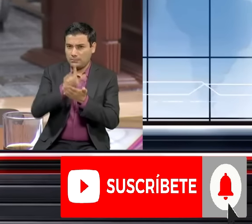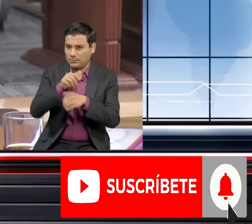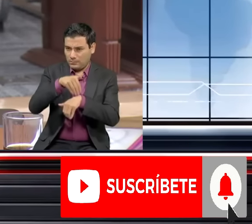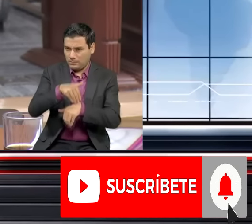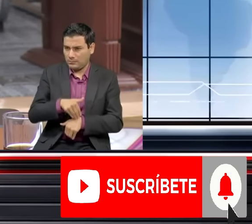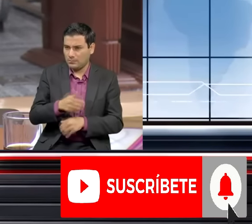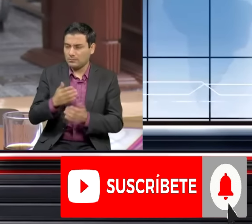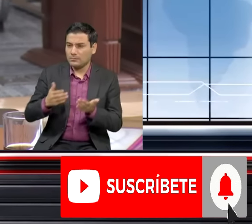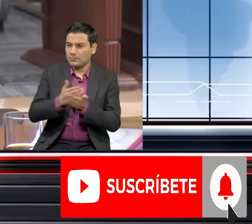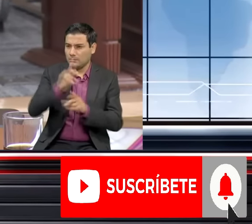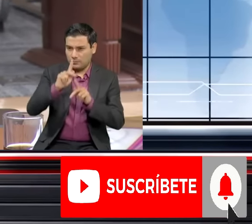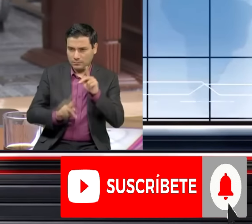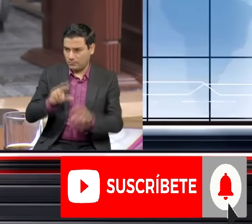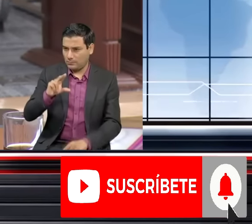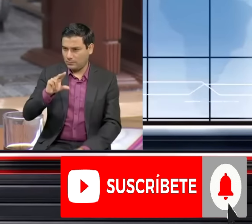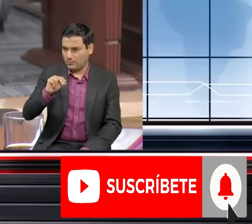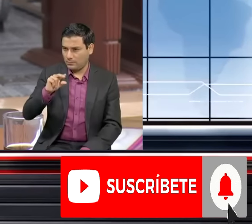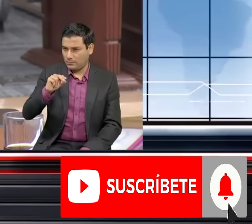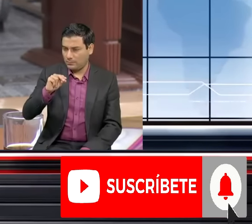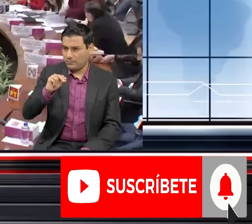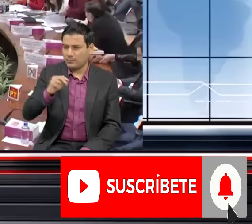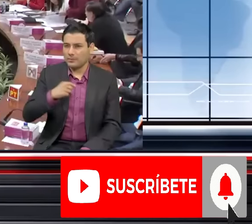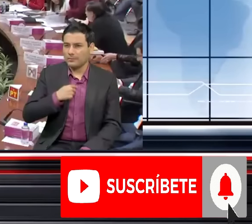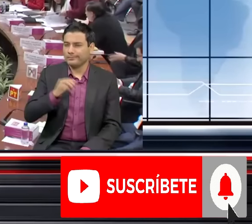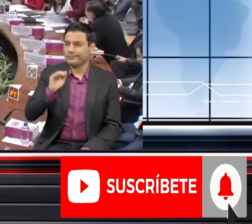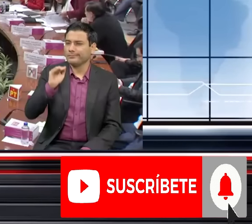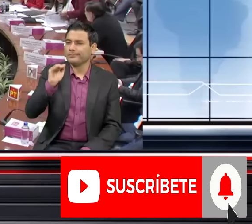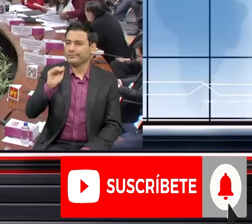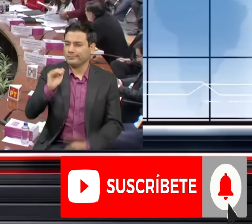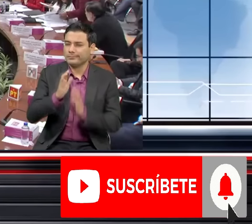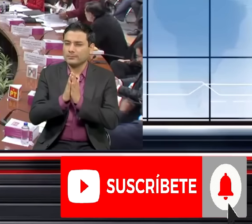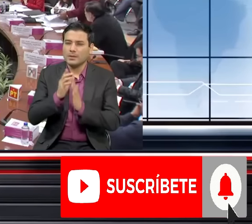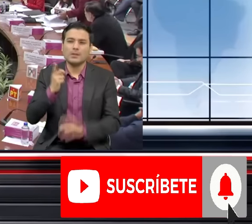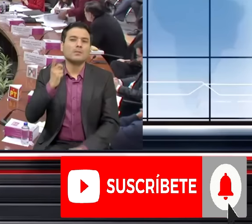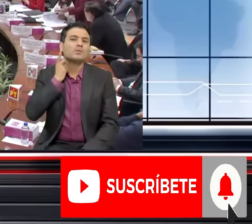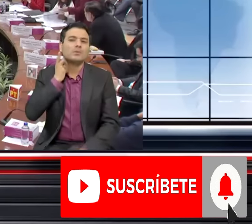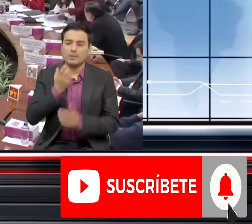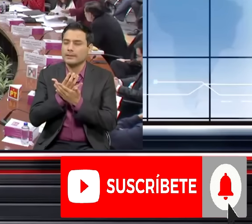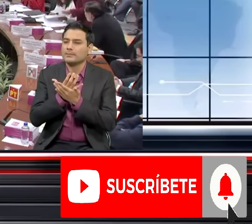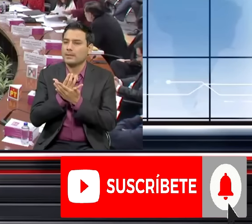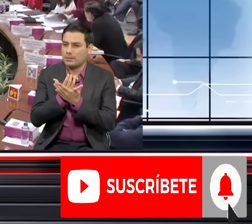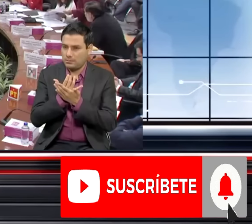interrumpa. No, nada más, le voy a solicitar, diputado, permitir